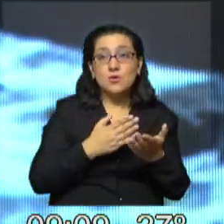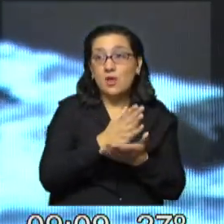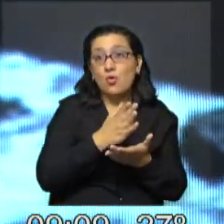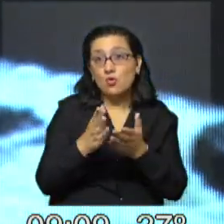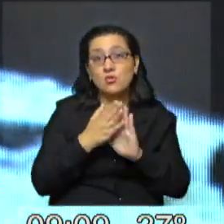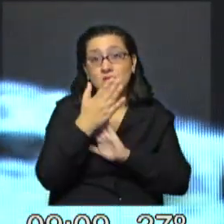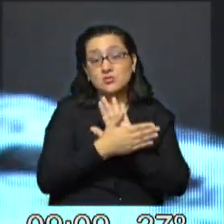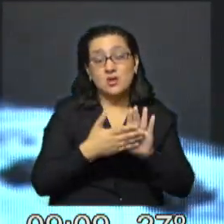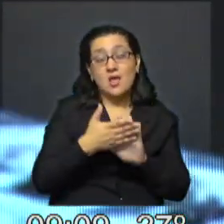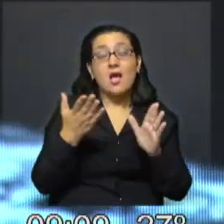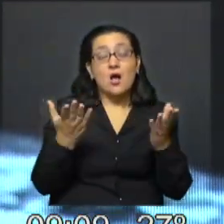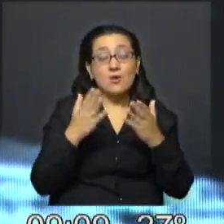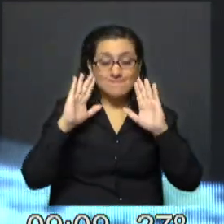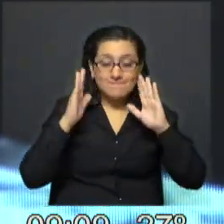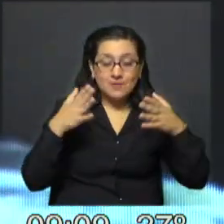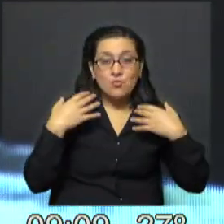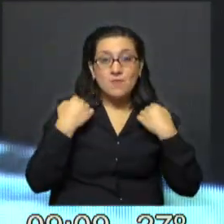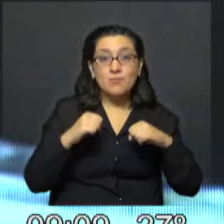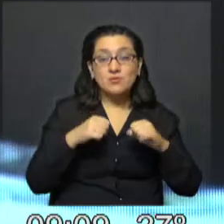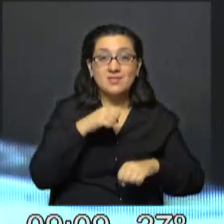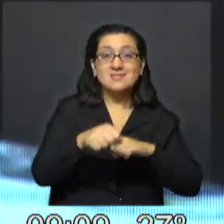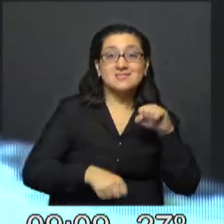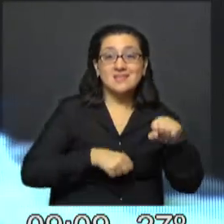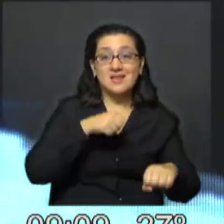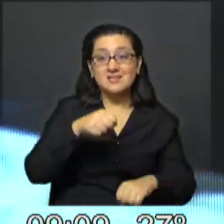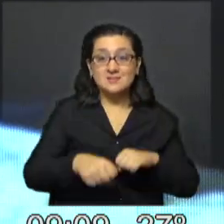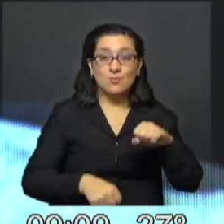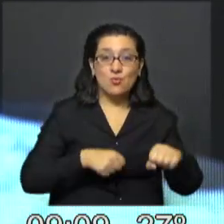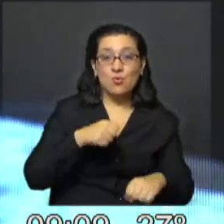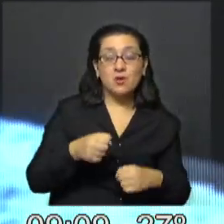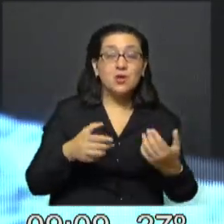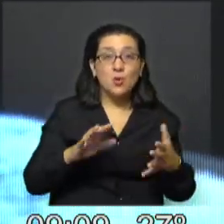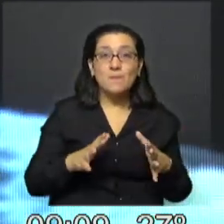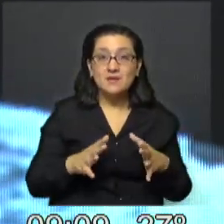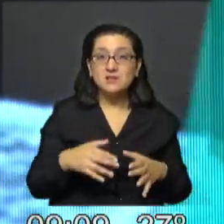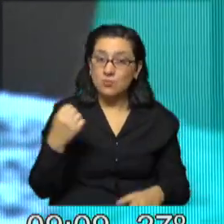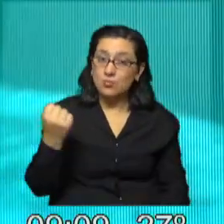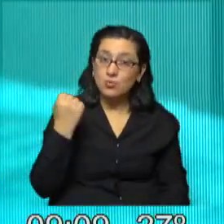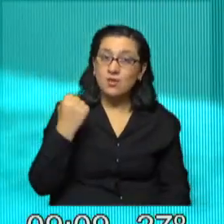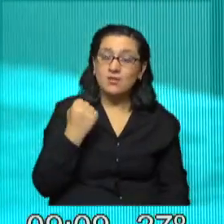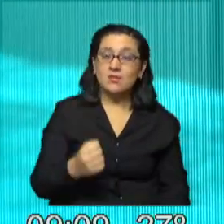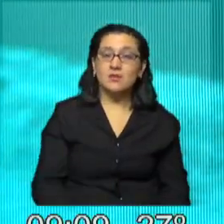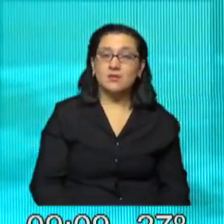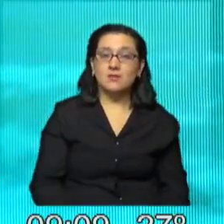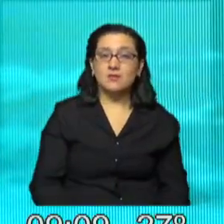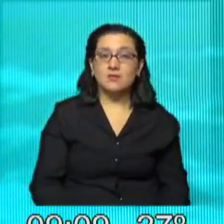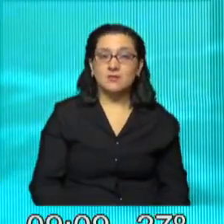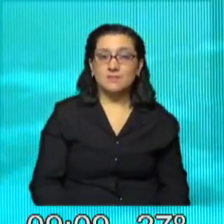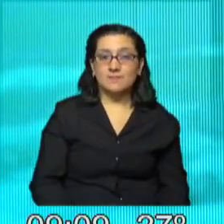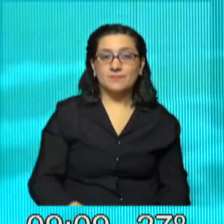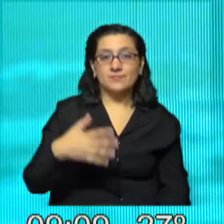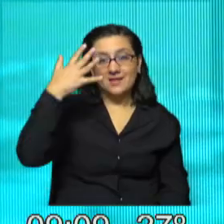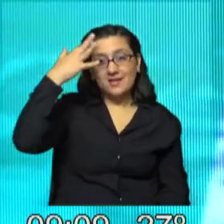a un deporte que está muy arraigado. Vamos a tratar de apostar al ciclismo también, uh-huh. que nos parece que es una cuestión de orden nacional. Creo